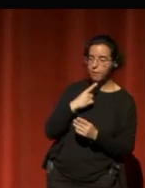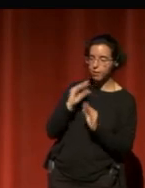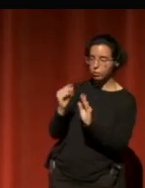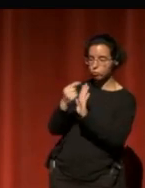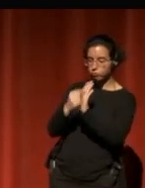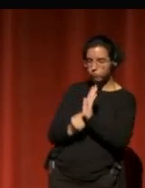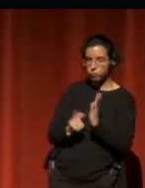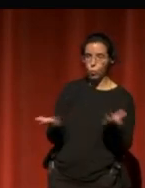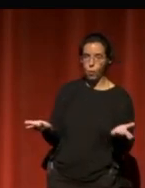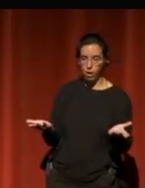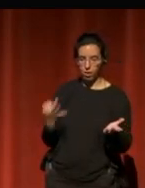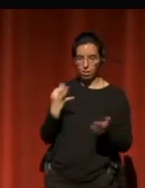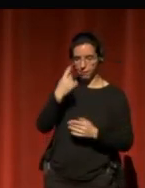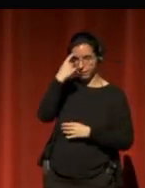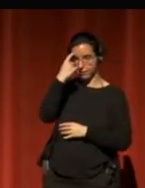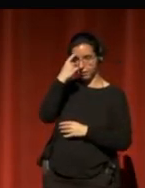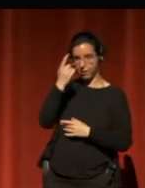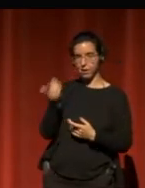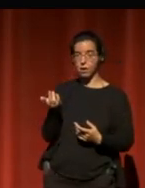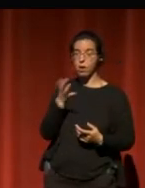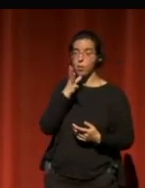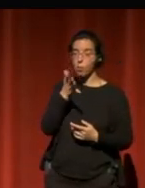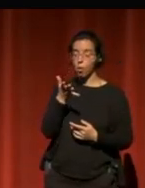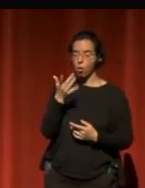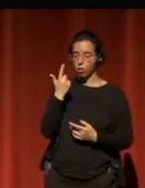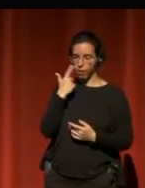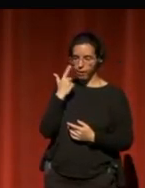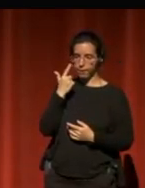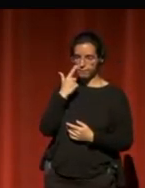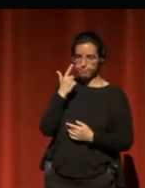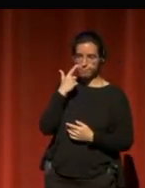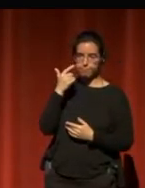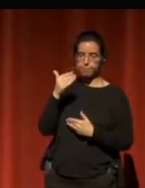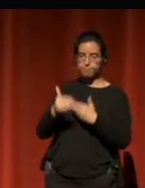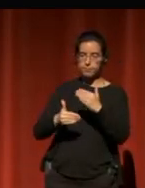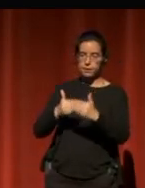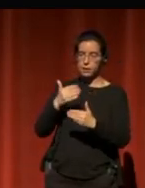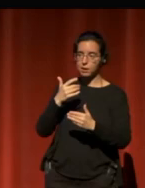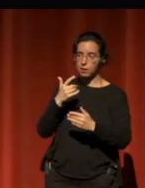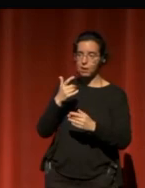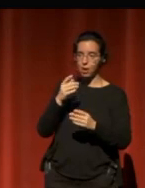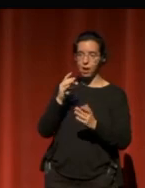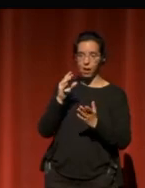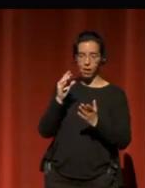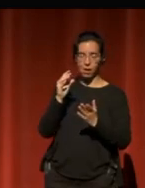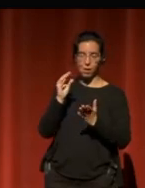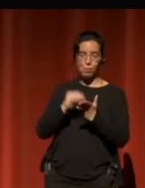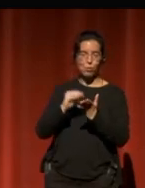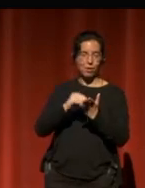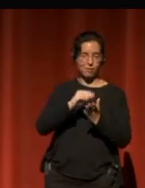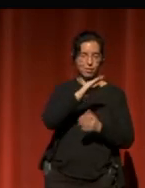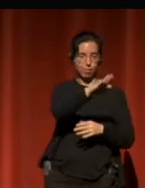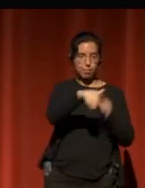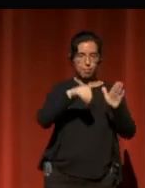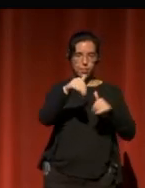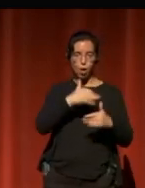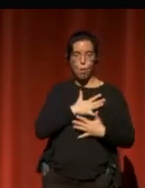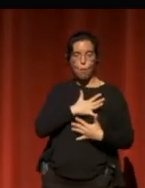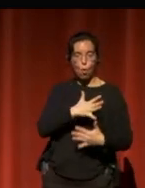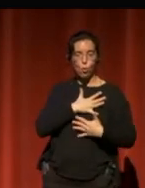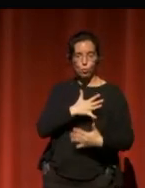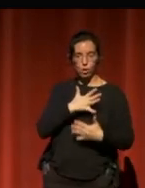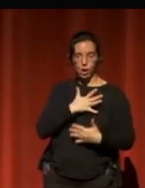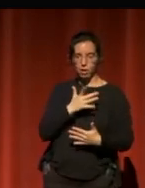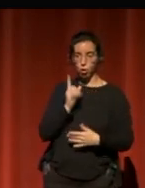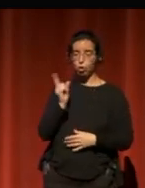profesionales. Porque cada vez más estamos viendo que se acude eso a voluntarios, pero no solo por ayuntamientos, por gobiernos autonómicos.